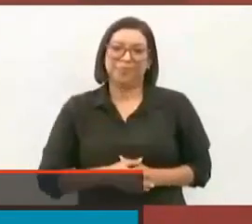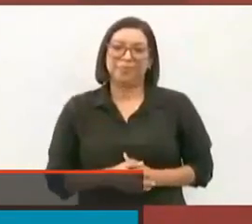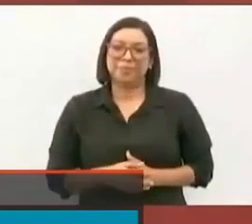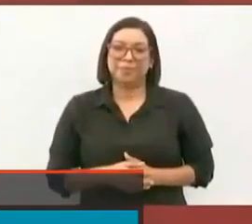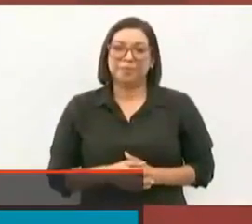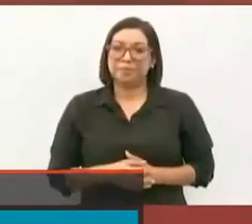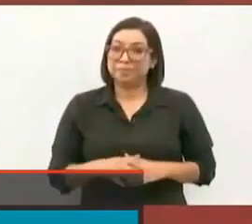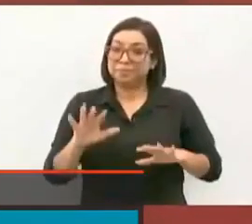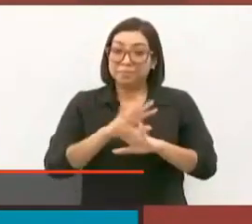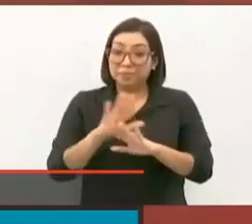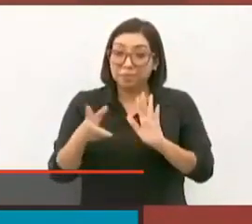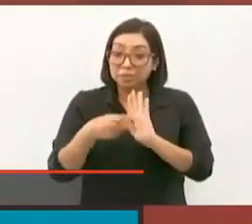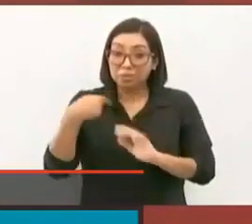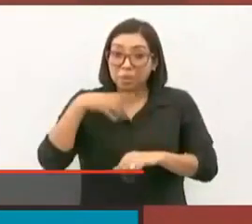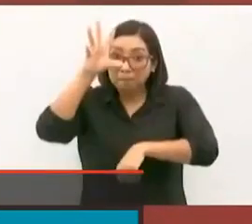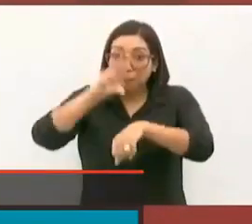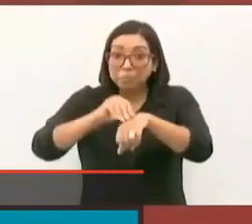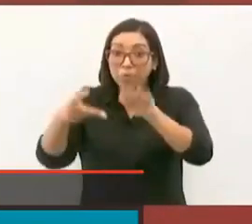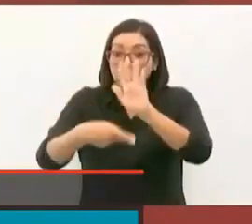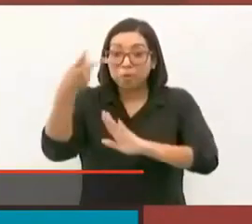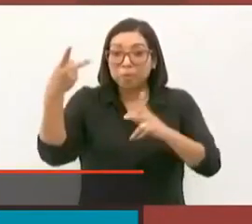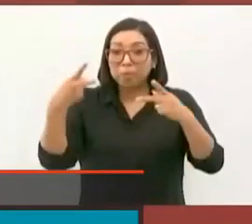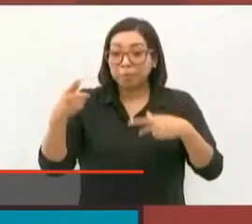Ya no. Ni